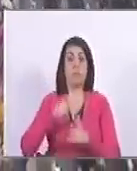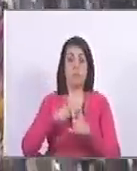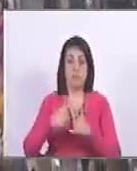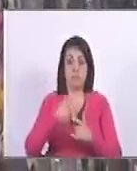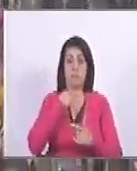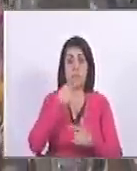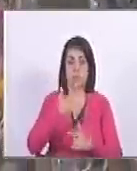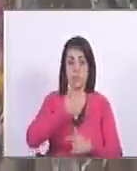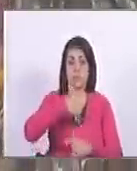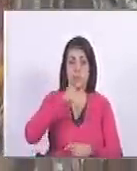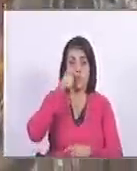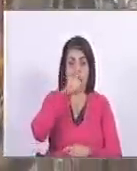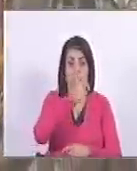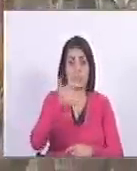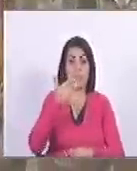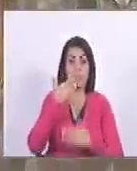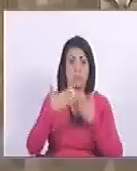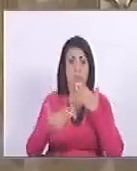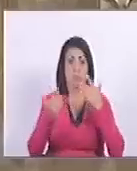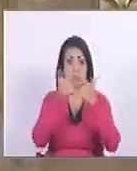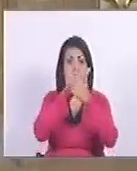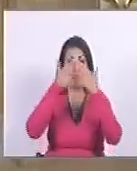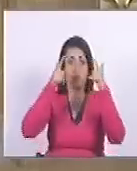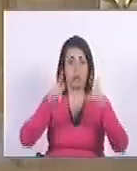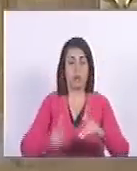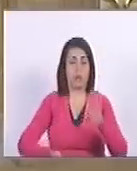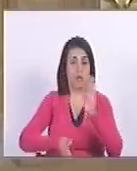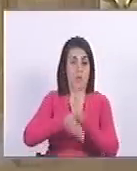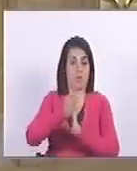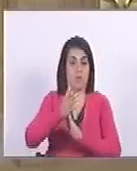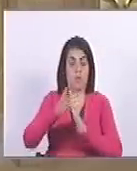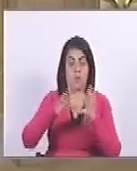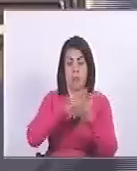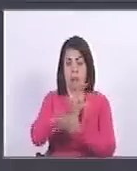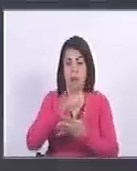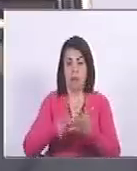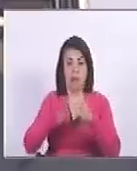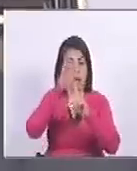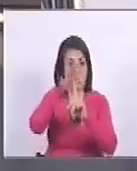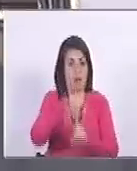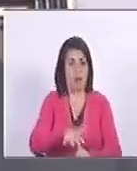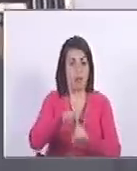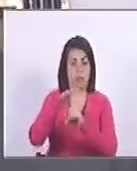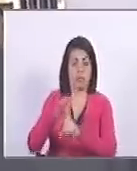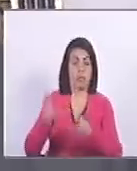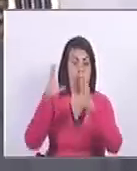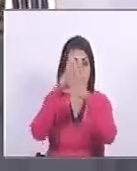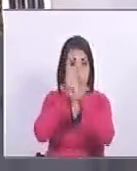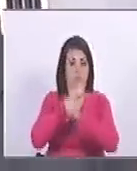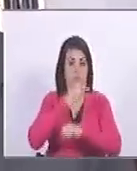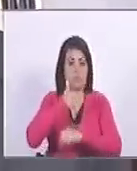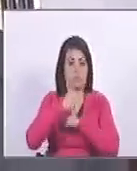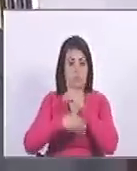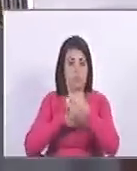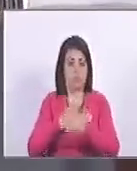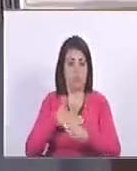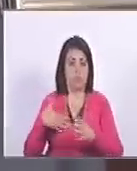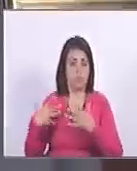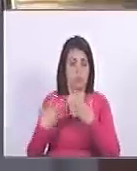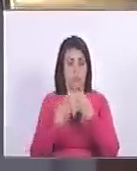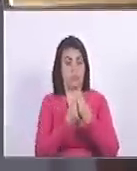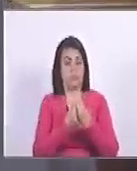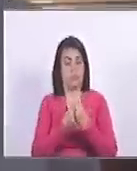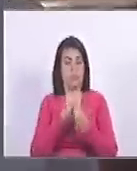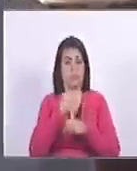las voces de nuestro pueblo clamando por la libertad y salir de los escenarios de la dictadura, de la oscurana a los que nos intentaron llevar